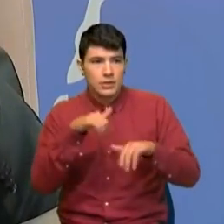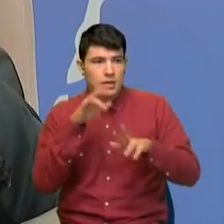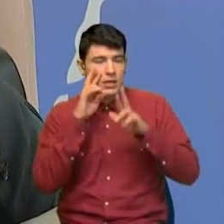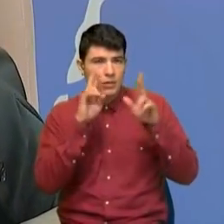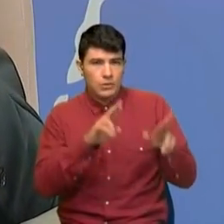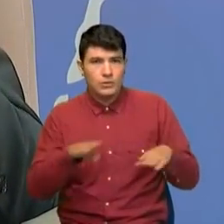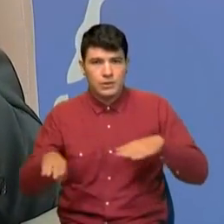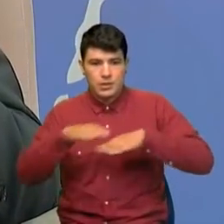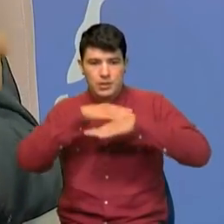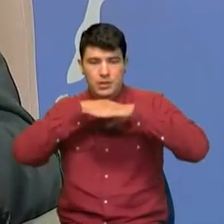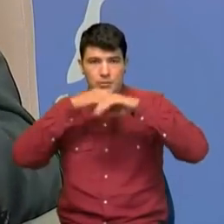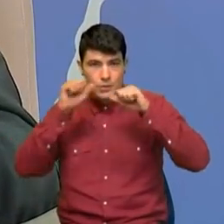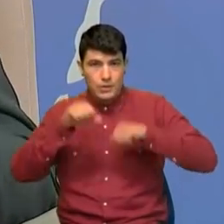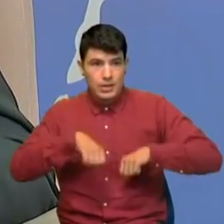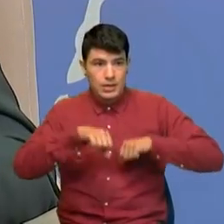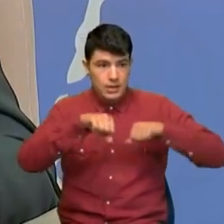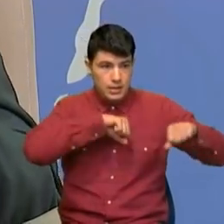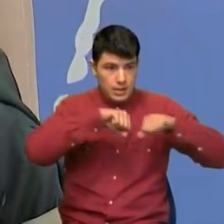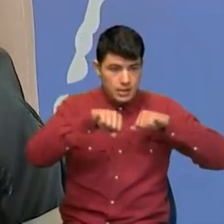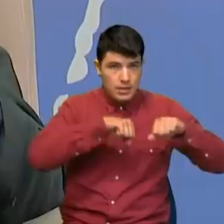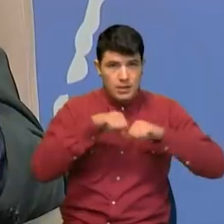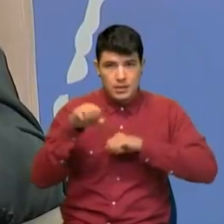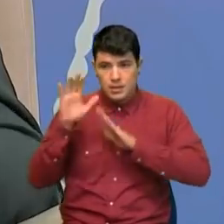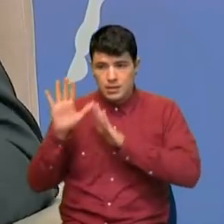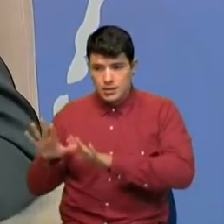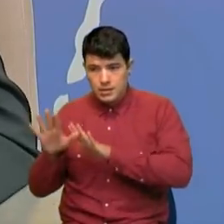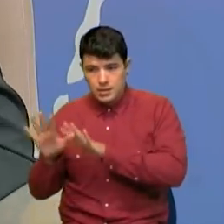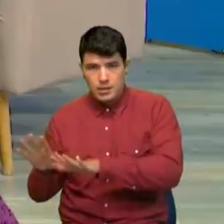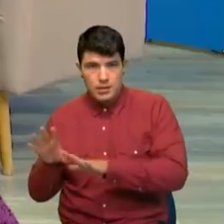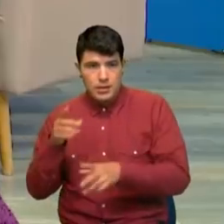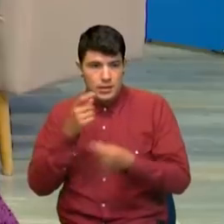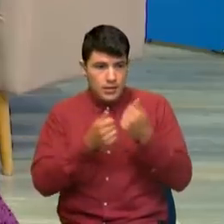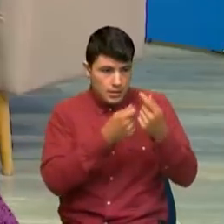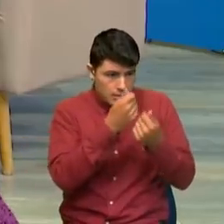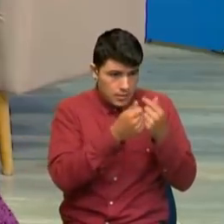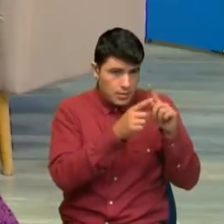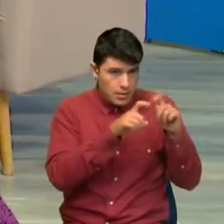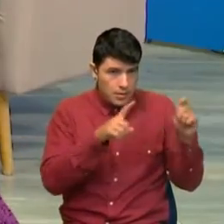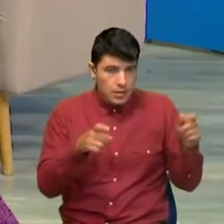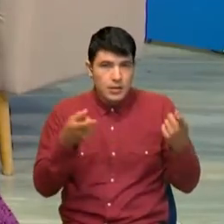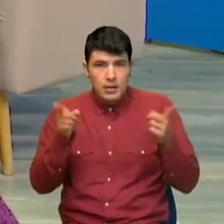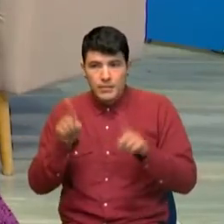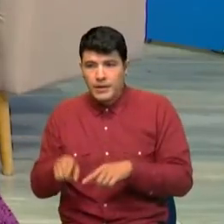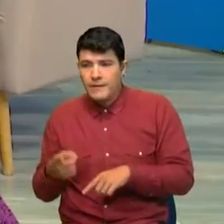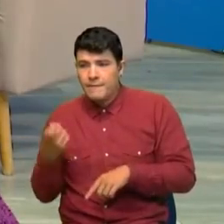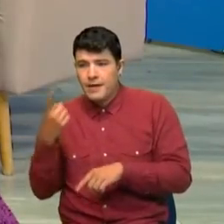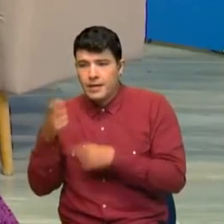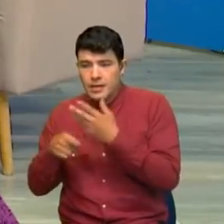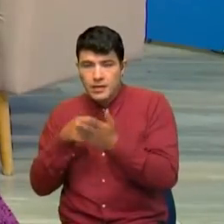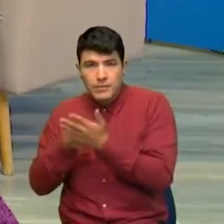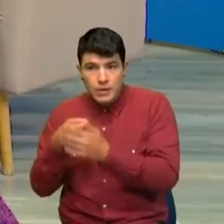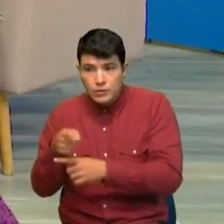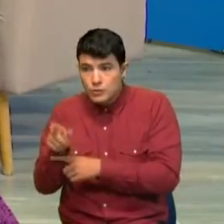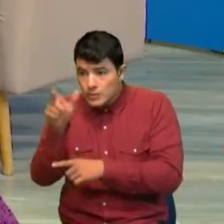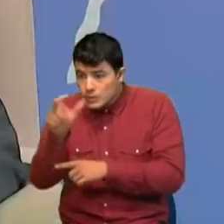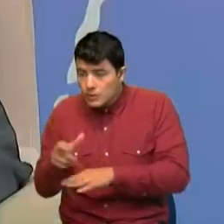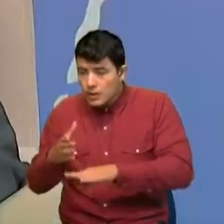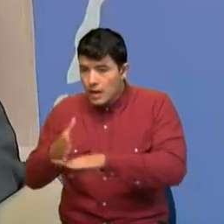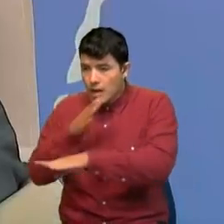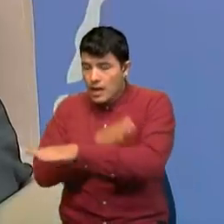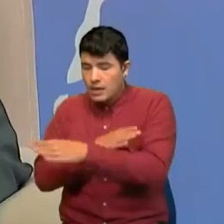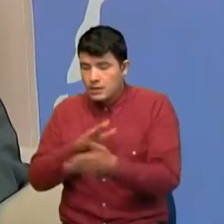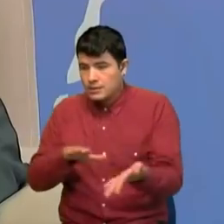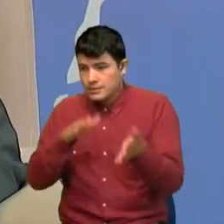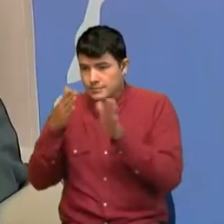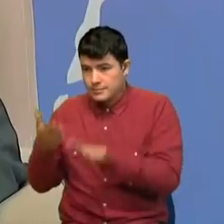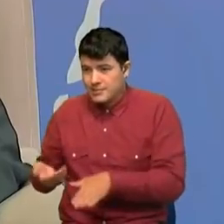sentido de adjudicar tanto los activos como los pasivos, tanto los bienes como las deudas que se encuentran. Si la persona antes de fallecer